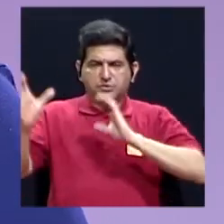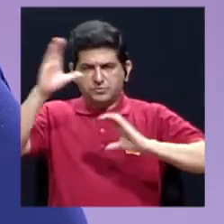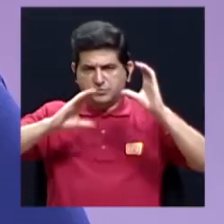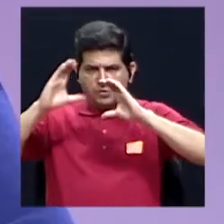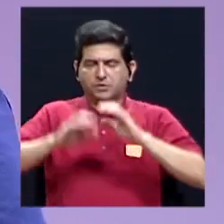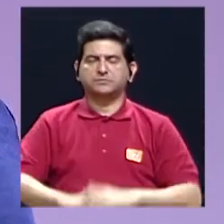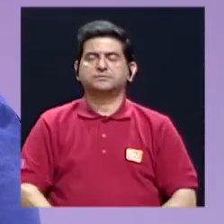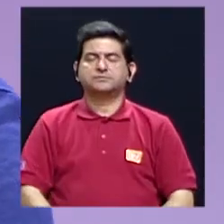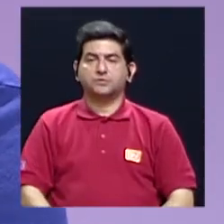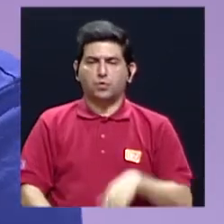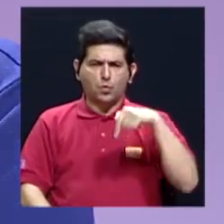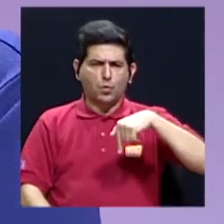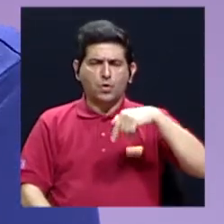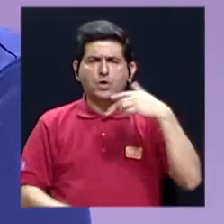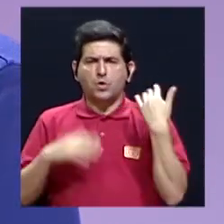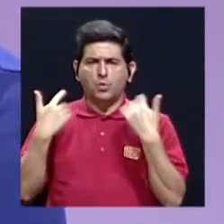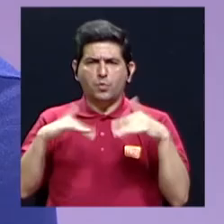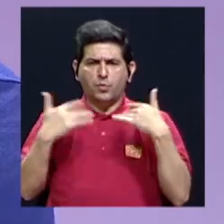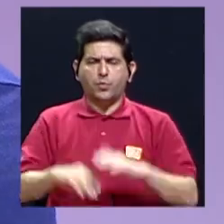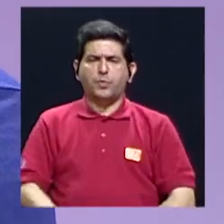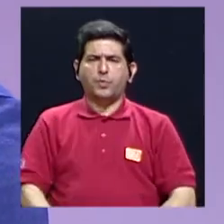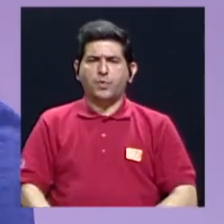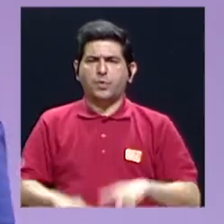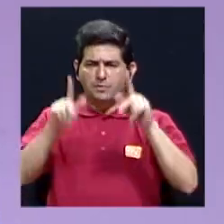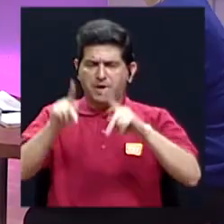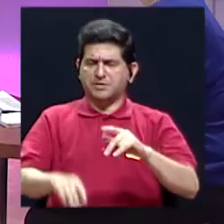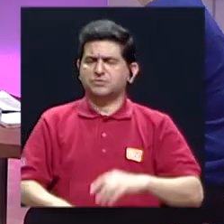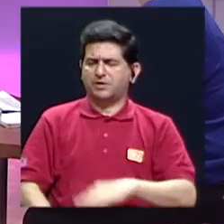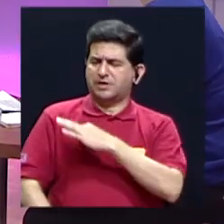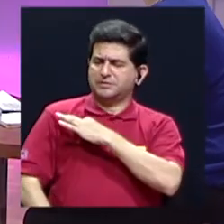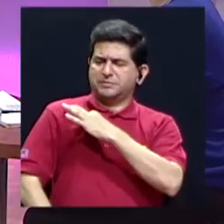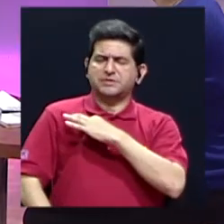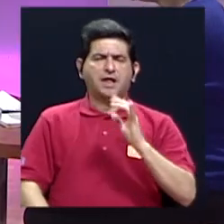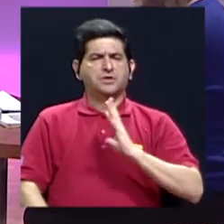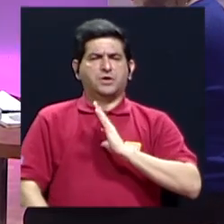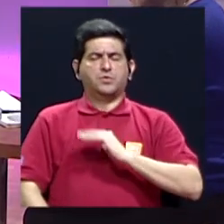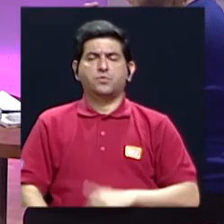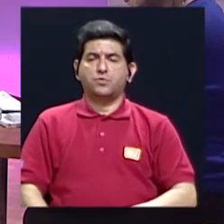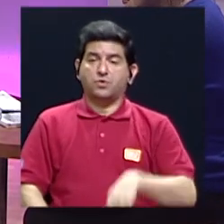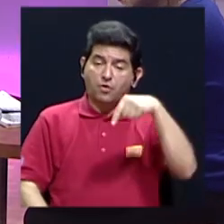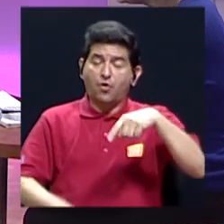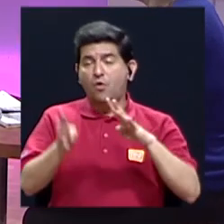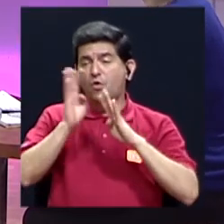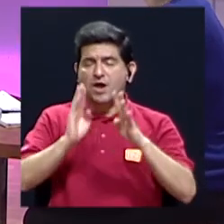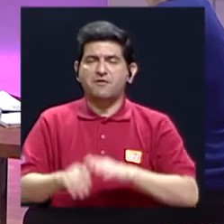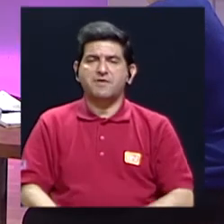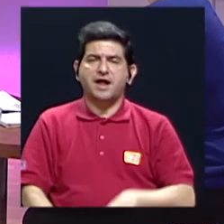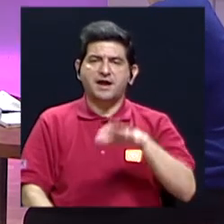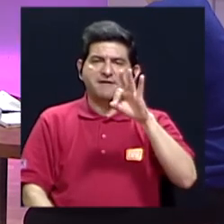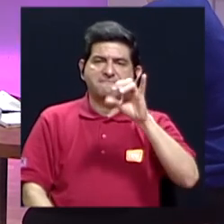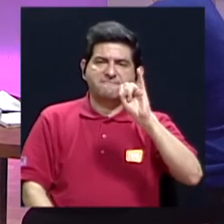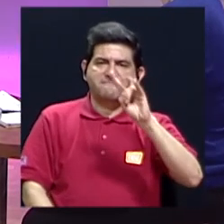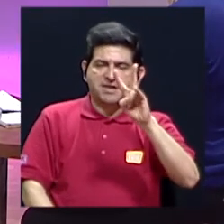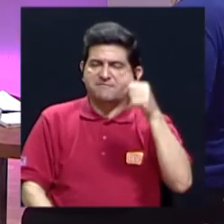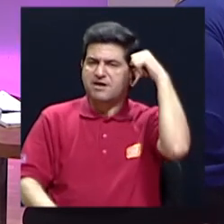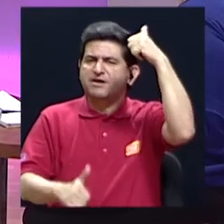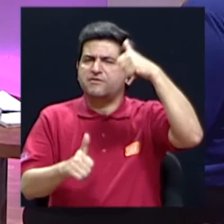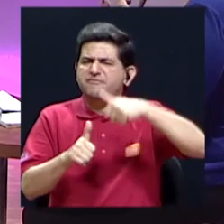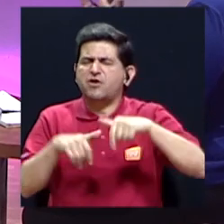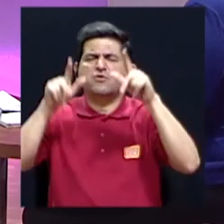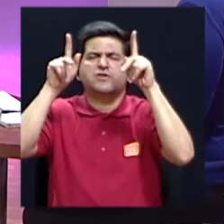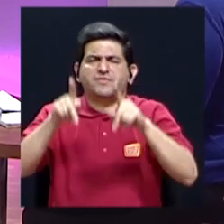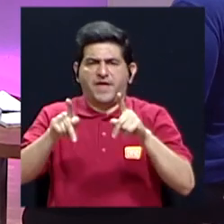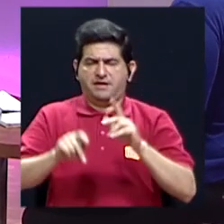día de hoy. Estamos conversando sobre el tema de fertilización in vitro. Entonces, quizás empecemos, don Huber, por recordarle a nuestra